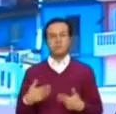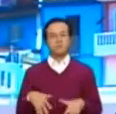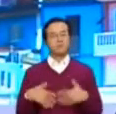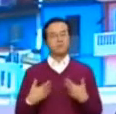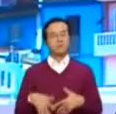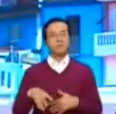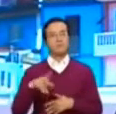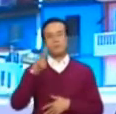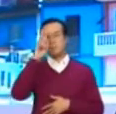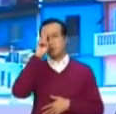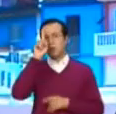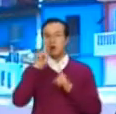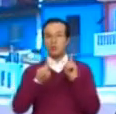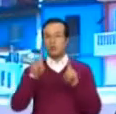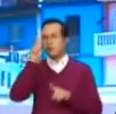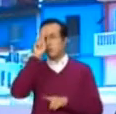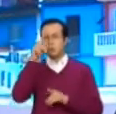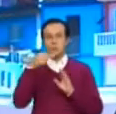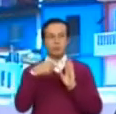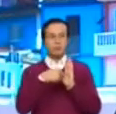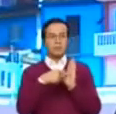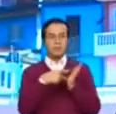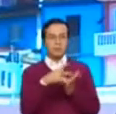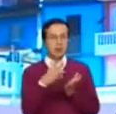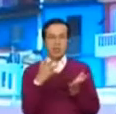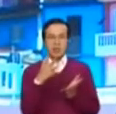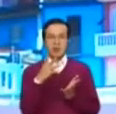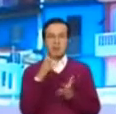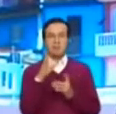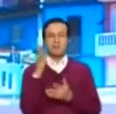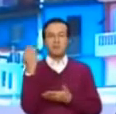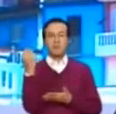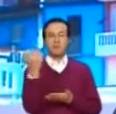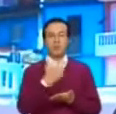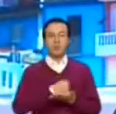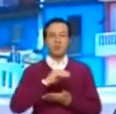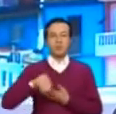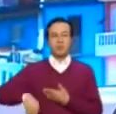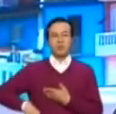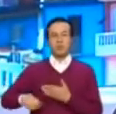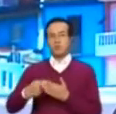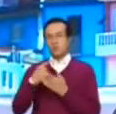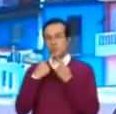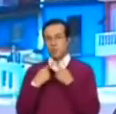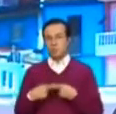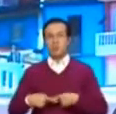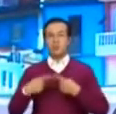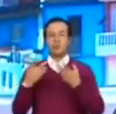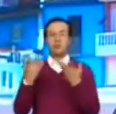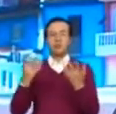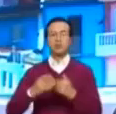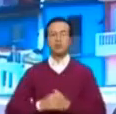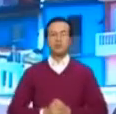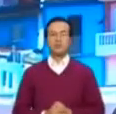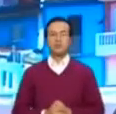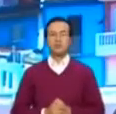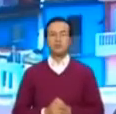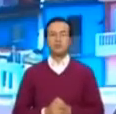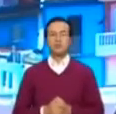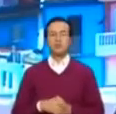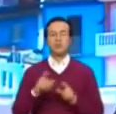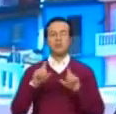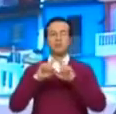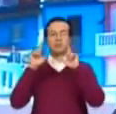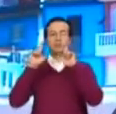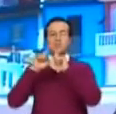de los mecanismos de evasión y elusión fiscal. Es decir, lo que se está generando a través de este tipo de mecanismos es que ciudadanos o